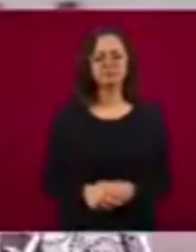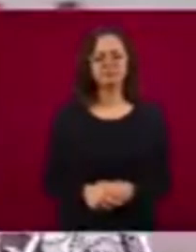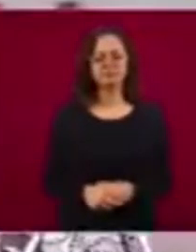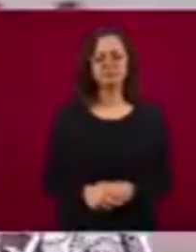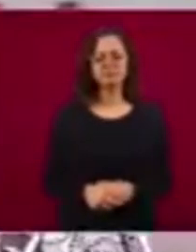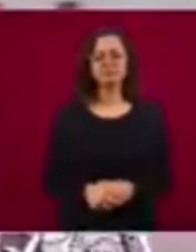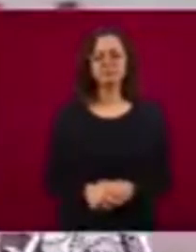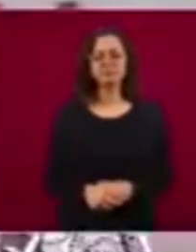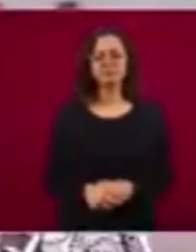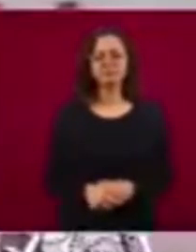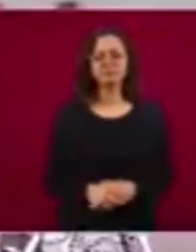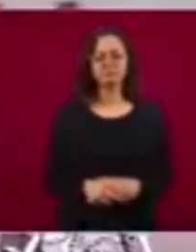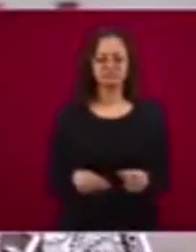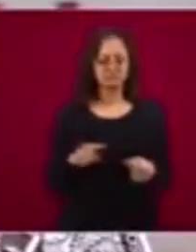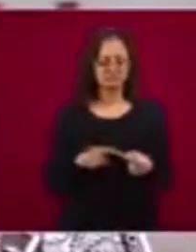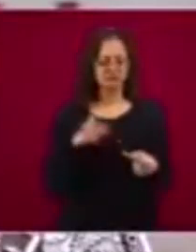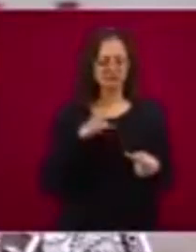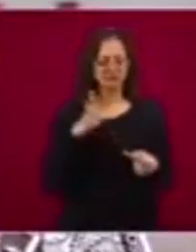Procuraduría